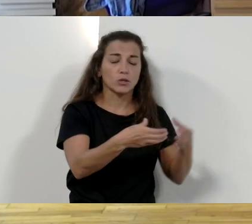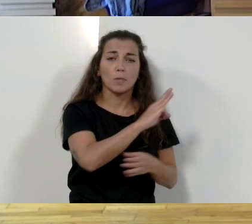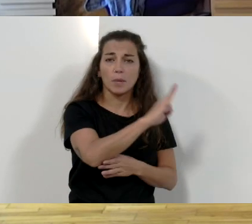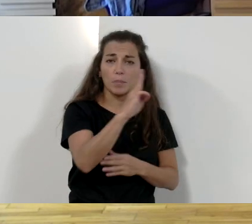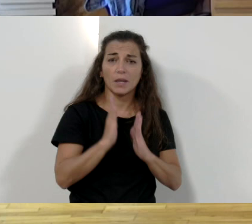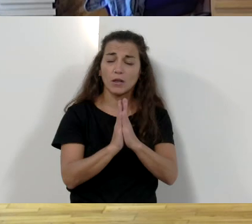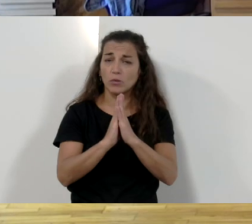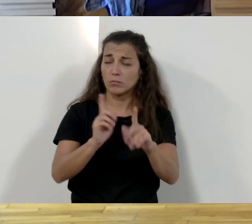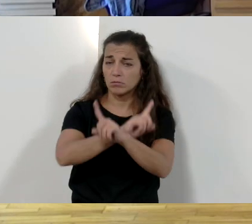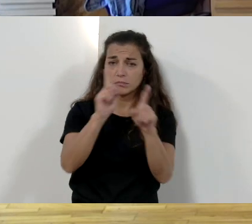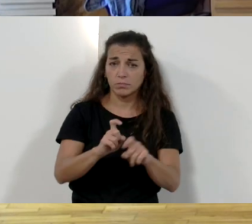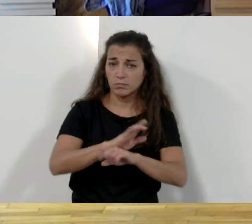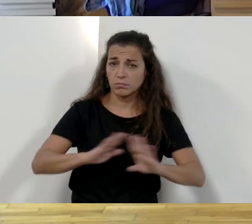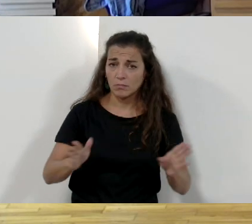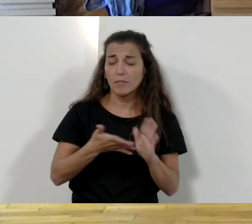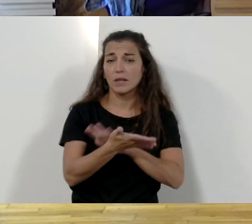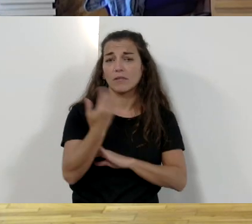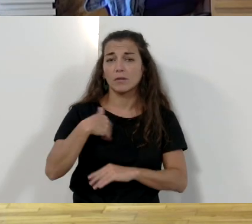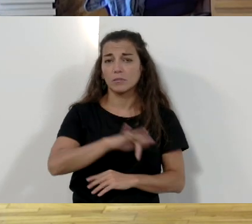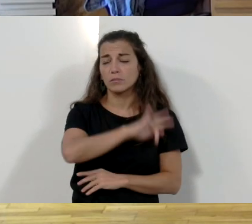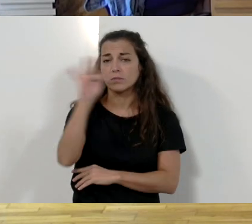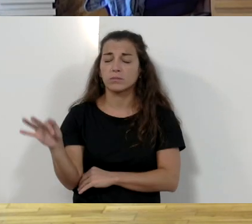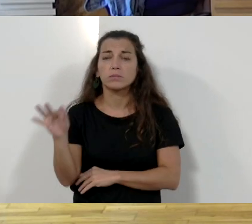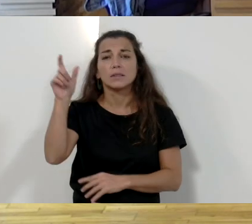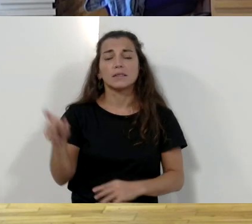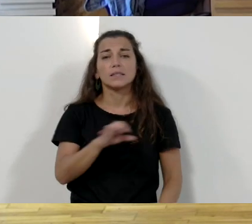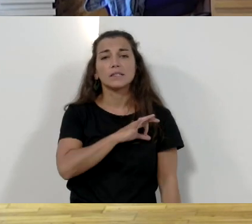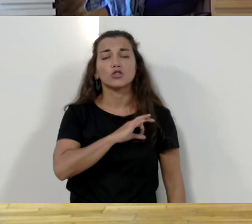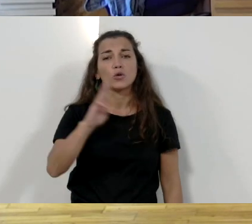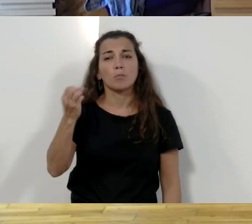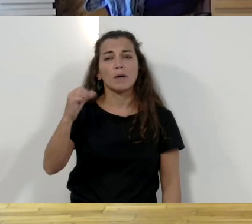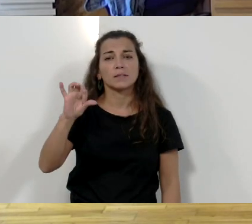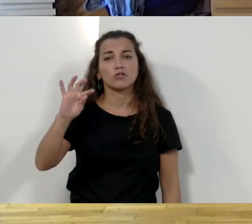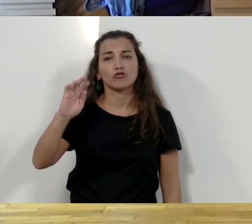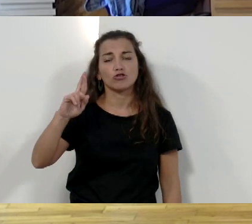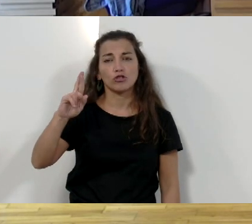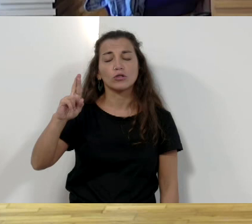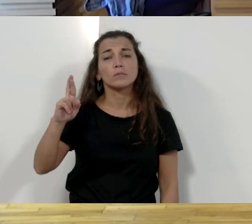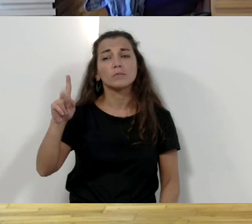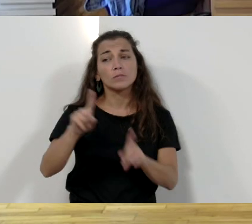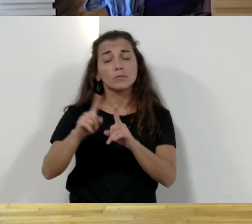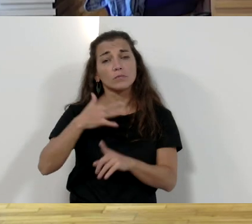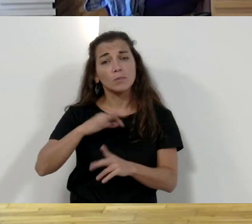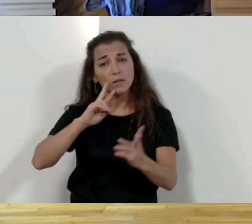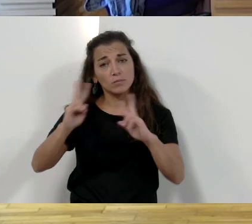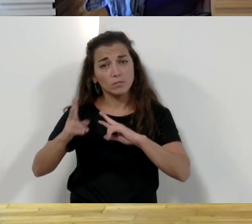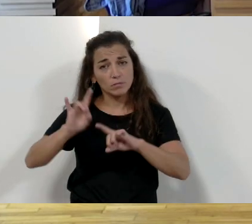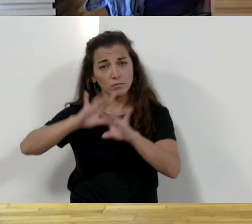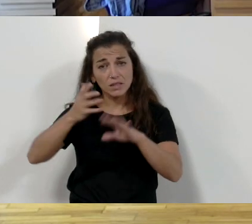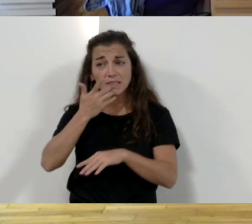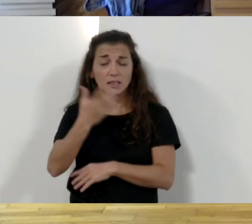pregunta. Pues le cedo la palabra al señor Pastor, por si puede aclarar algo y si no, pues